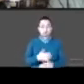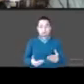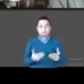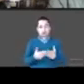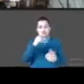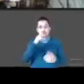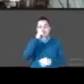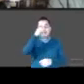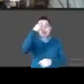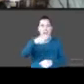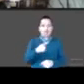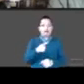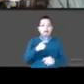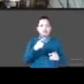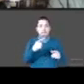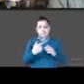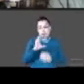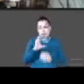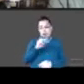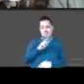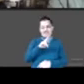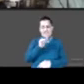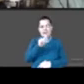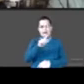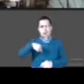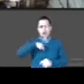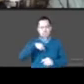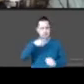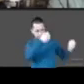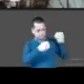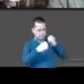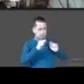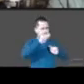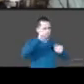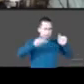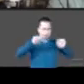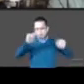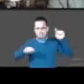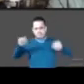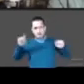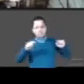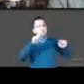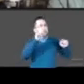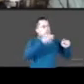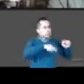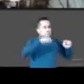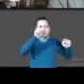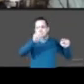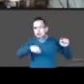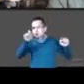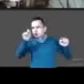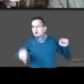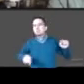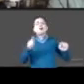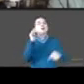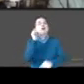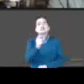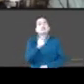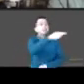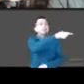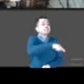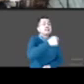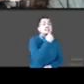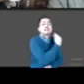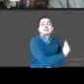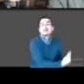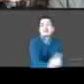de las cifras que desde Coneval podemos plantear para niñas niñas y adolescentes son los bajos niveles de escolaridad tanto